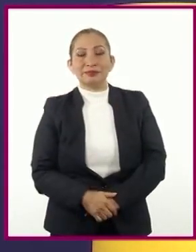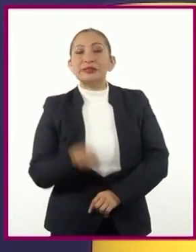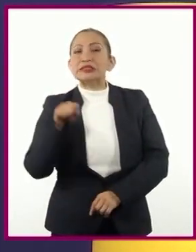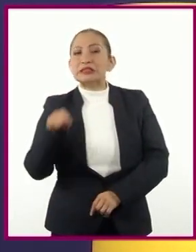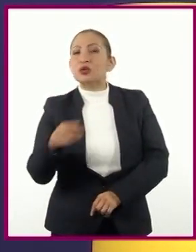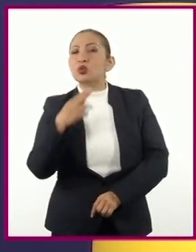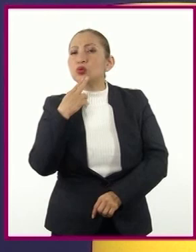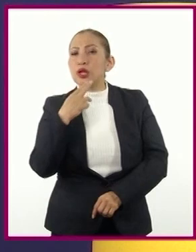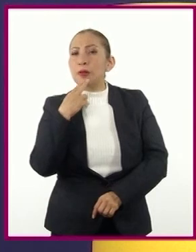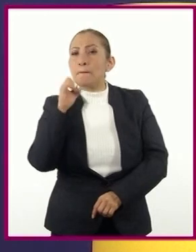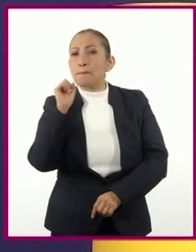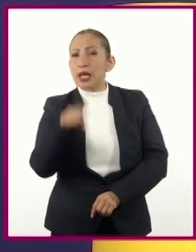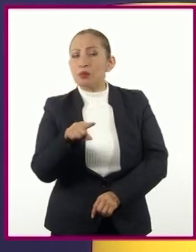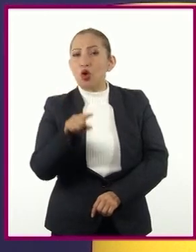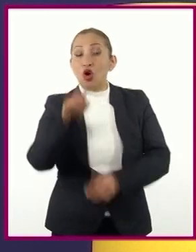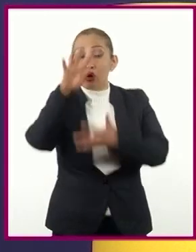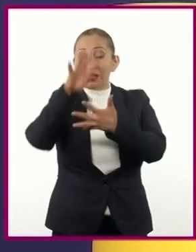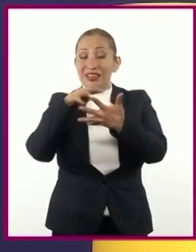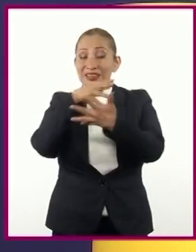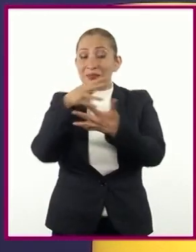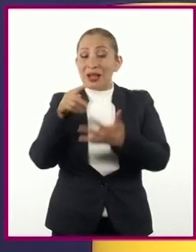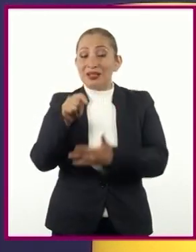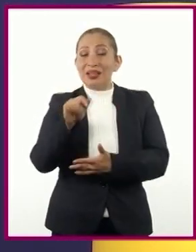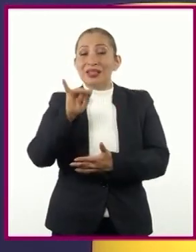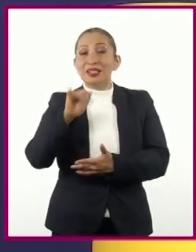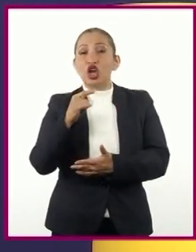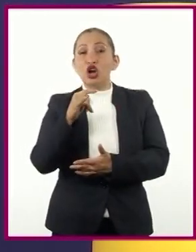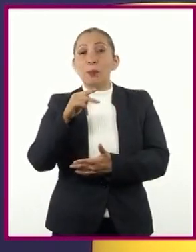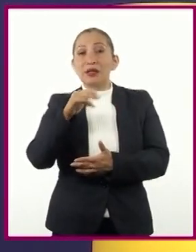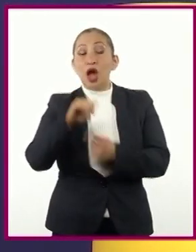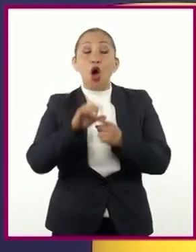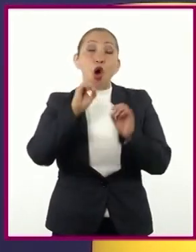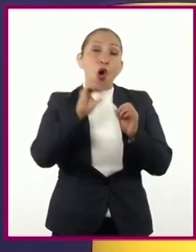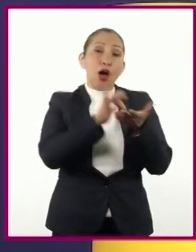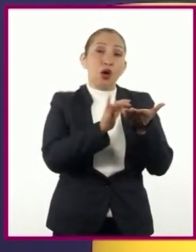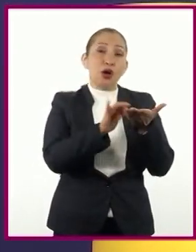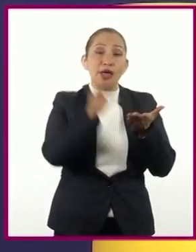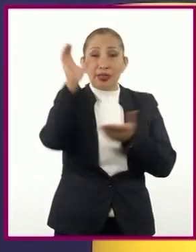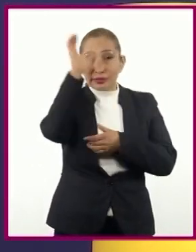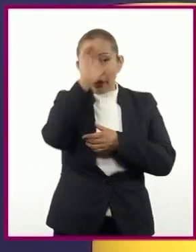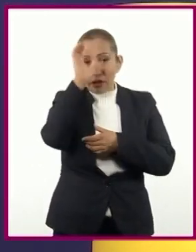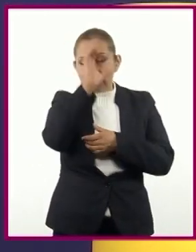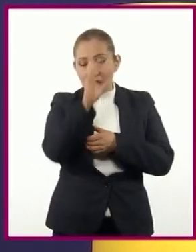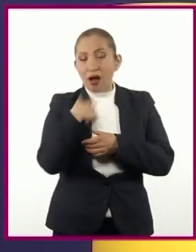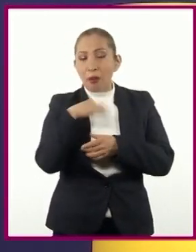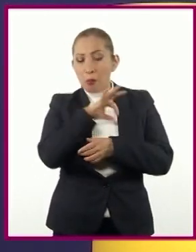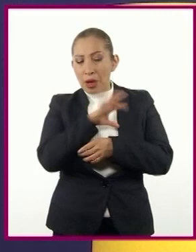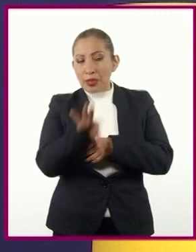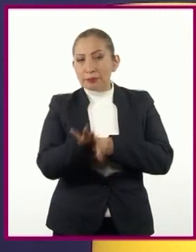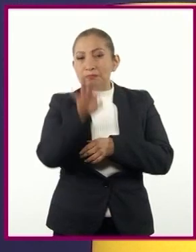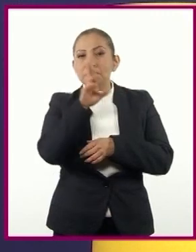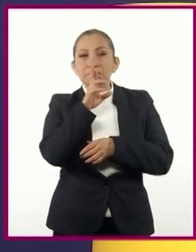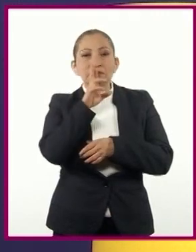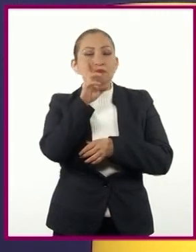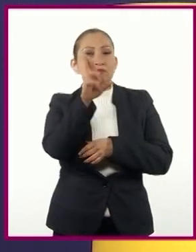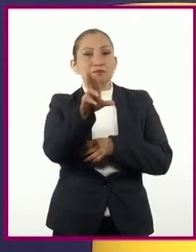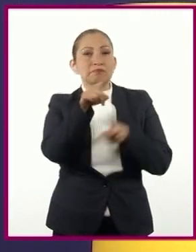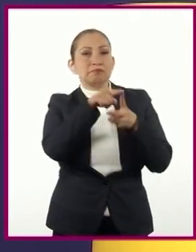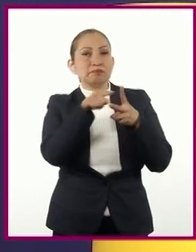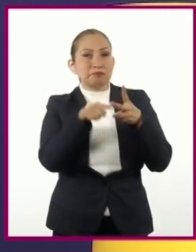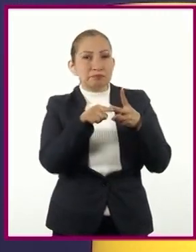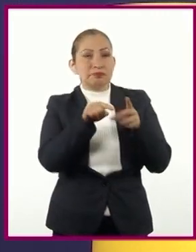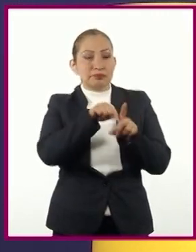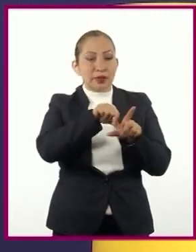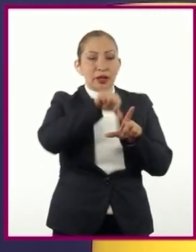que utilizando tablas trigonométricas o calculadora científica se pueden encontrar ángulos de